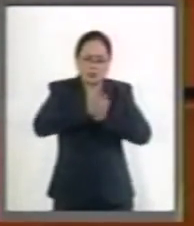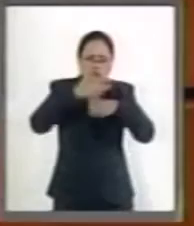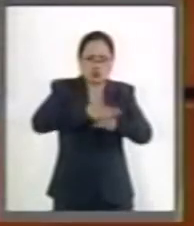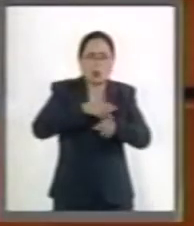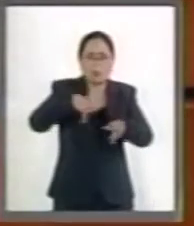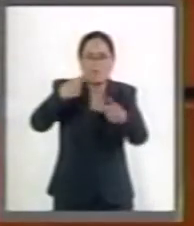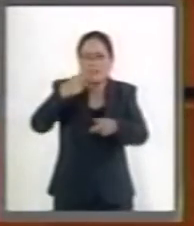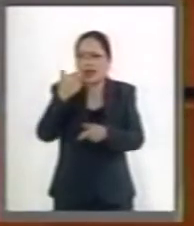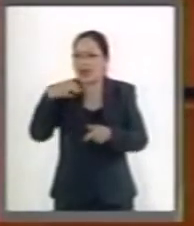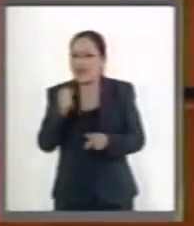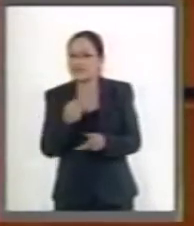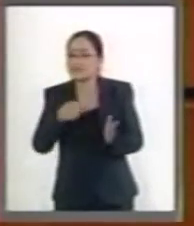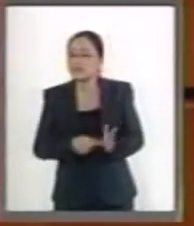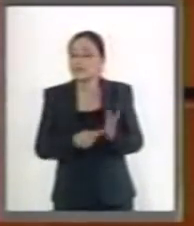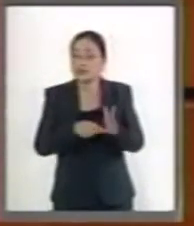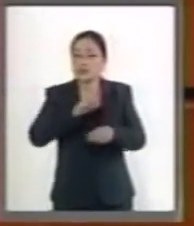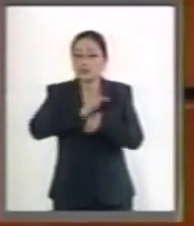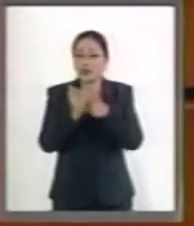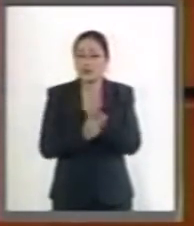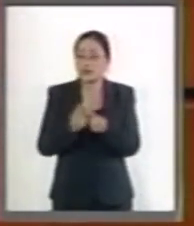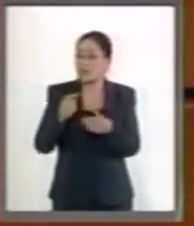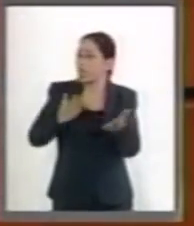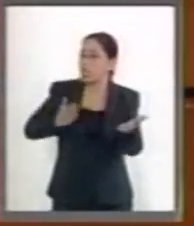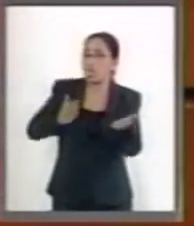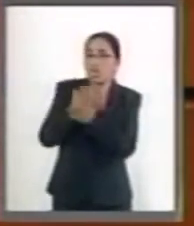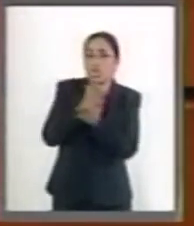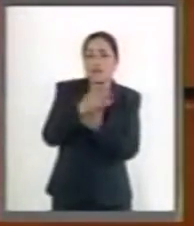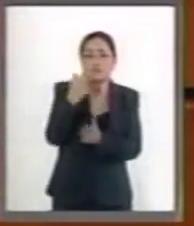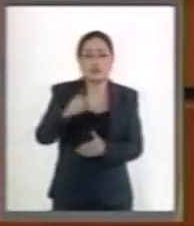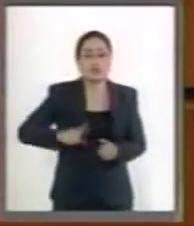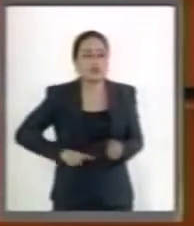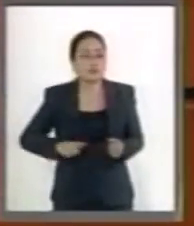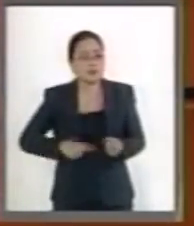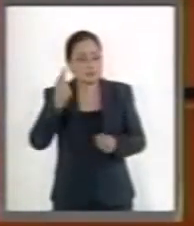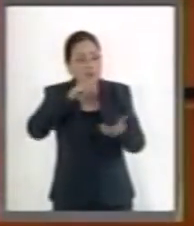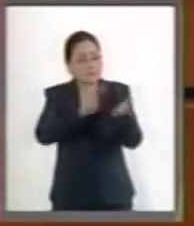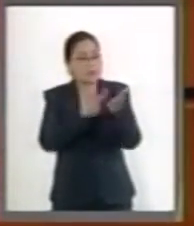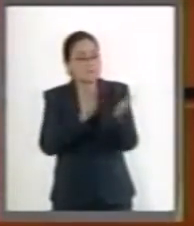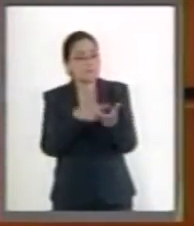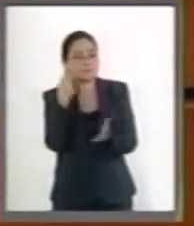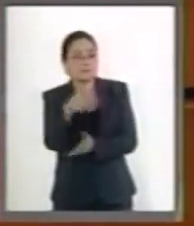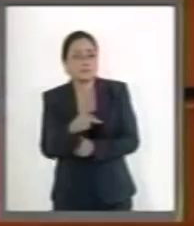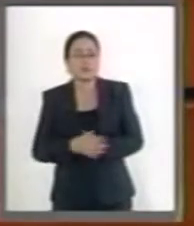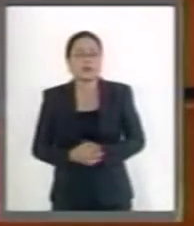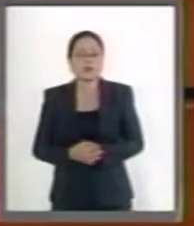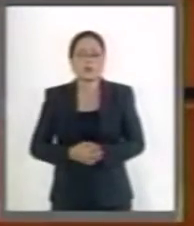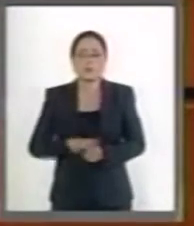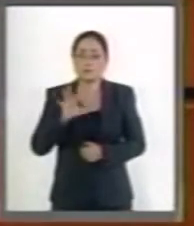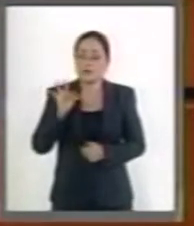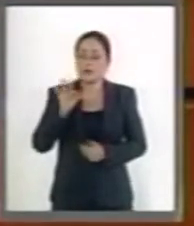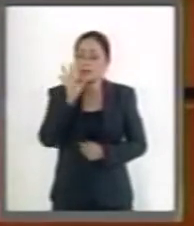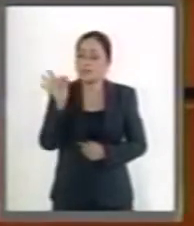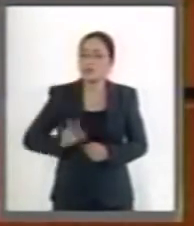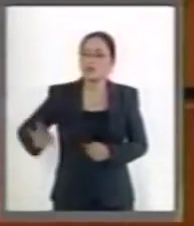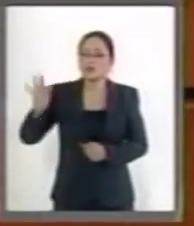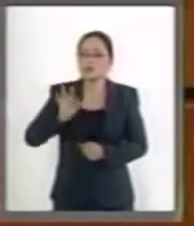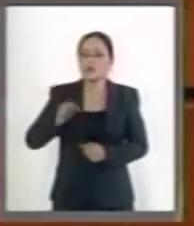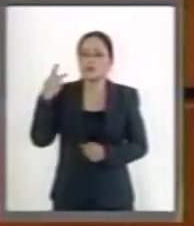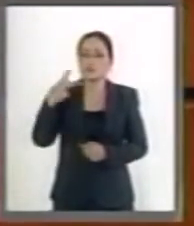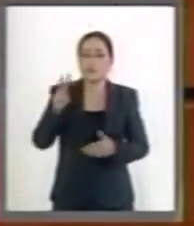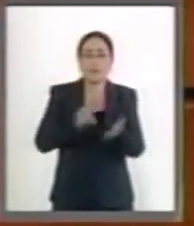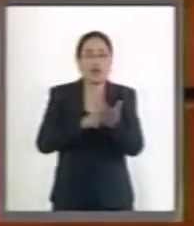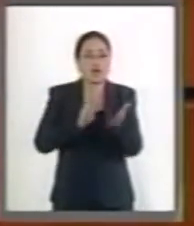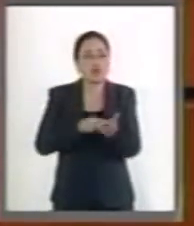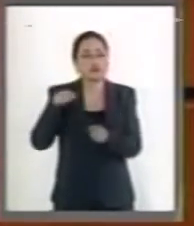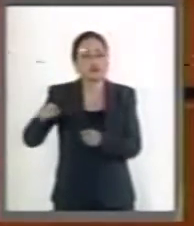en nuestro país, porque hay una gran intervención del gobierno en el precio de la misma. Por lo menos el 40% del precio